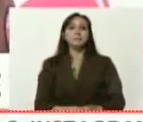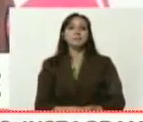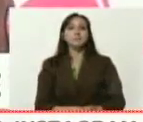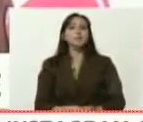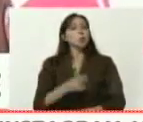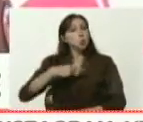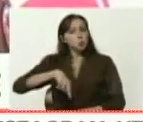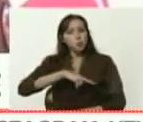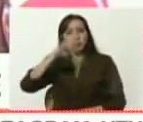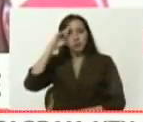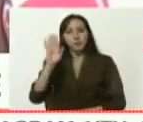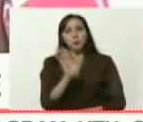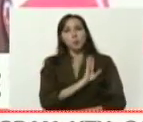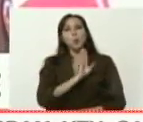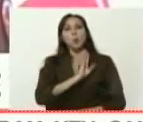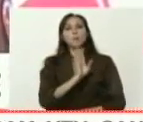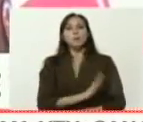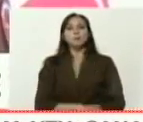respeto.